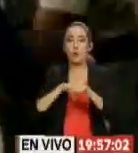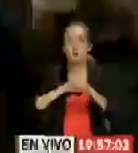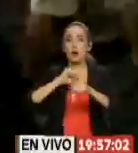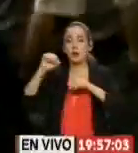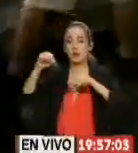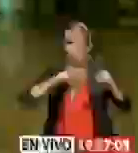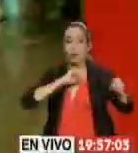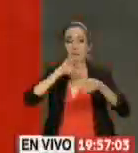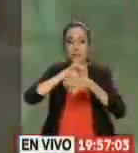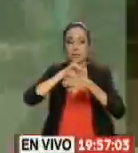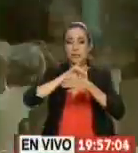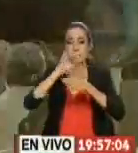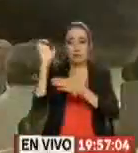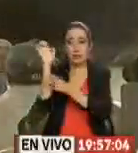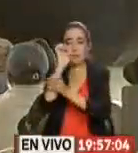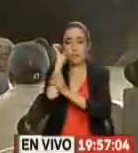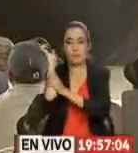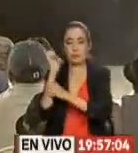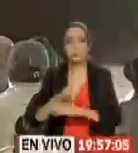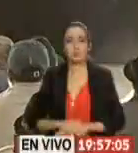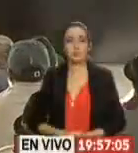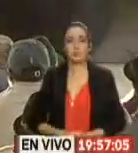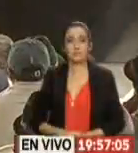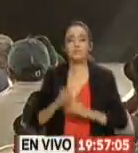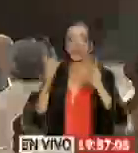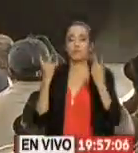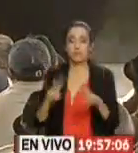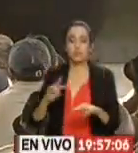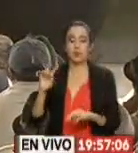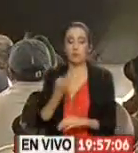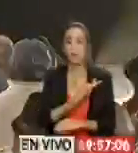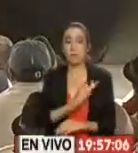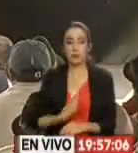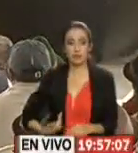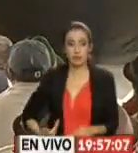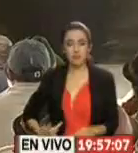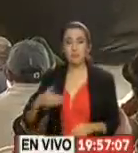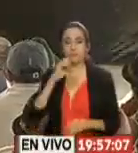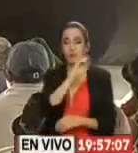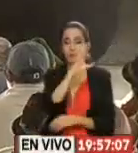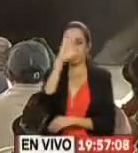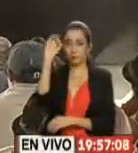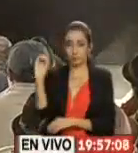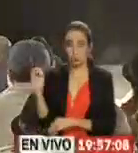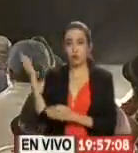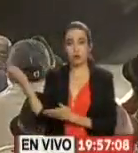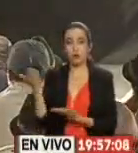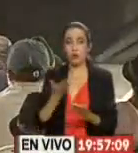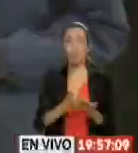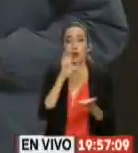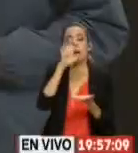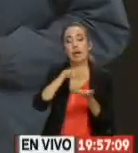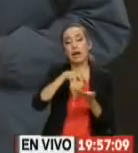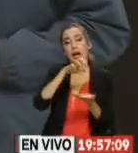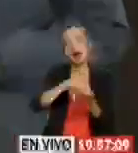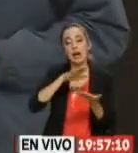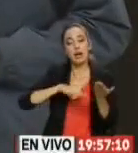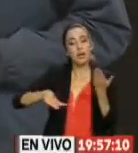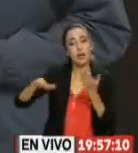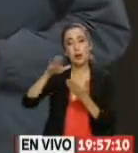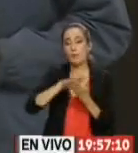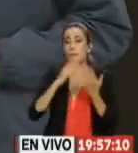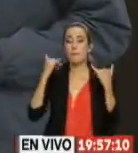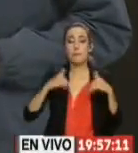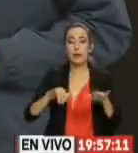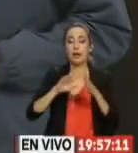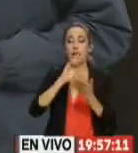y Emergencias. Y también el vicepresidente Otto Sonnenhosner trabajó este martes en el cantón Cayambe, provincia de Pichincha.